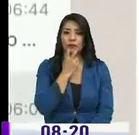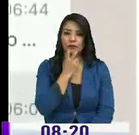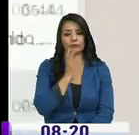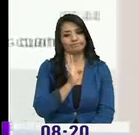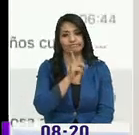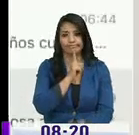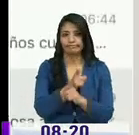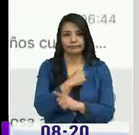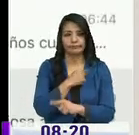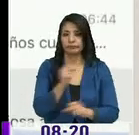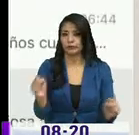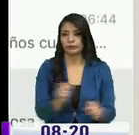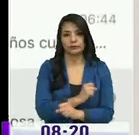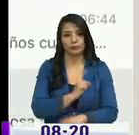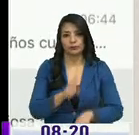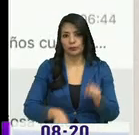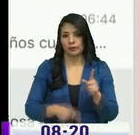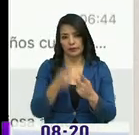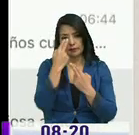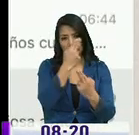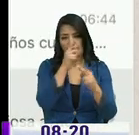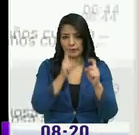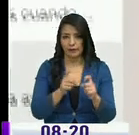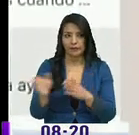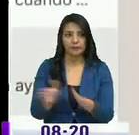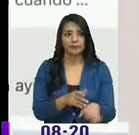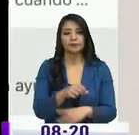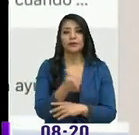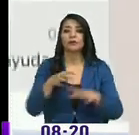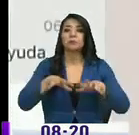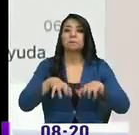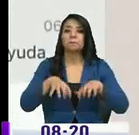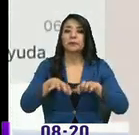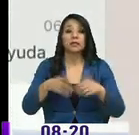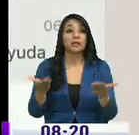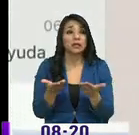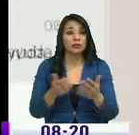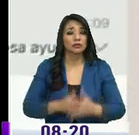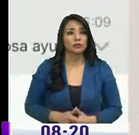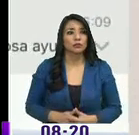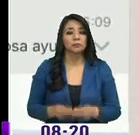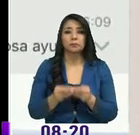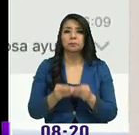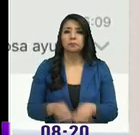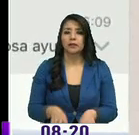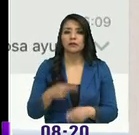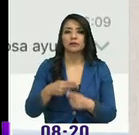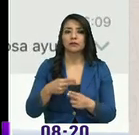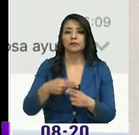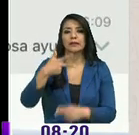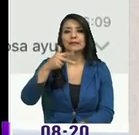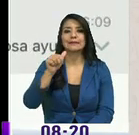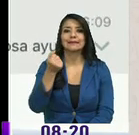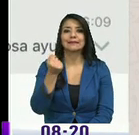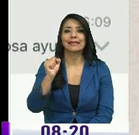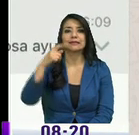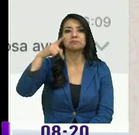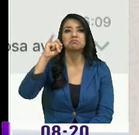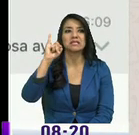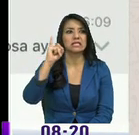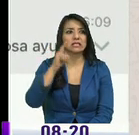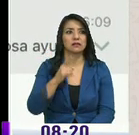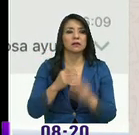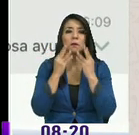porque no puede suceder en la ciudad. Y tenemos aquí un perrito, este perrito está perdido, se llama Chespi, es un schnauzer y